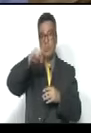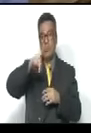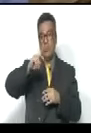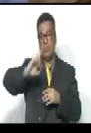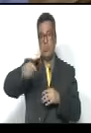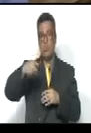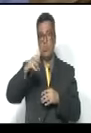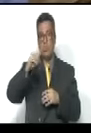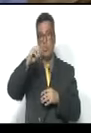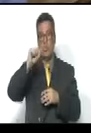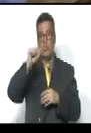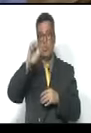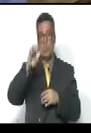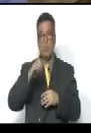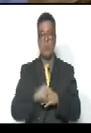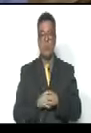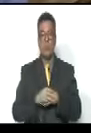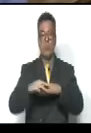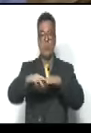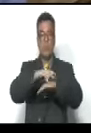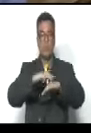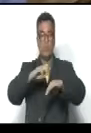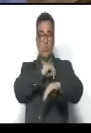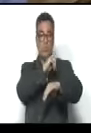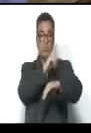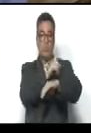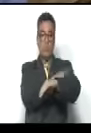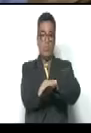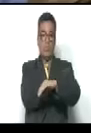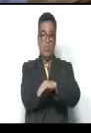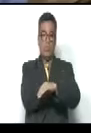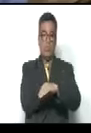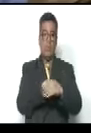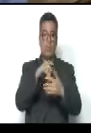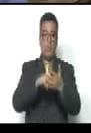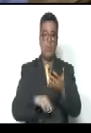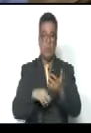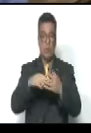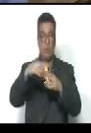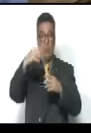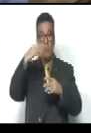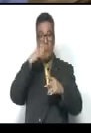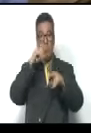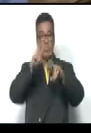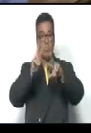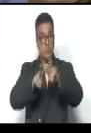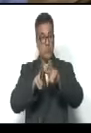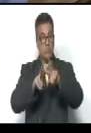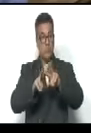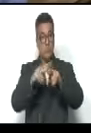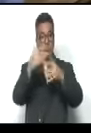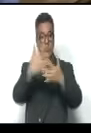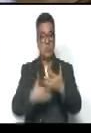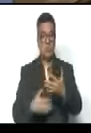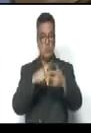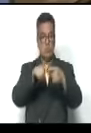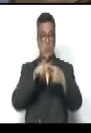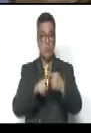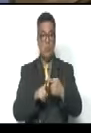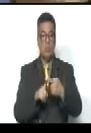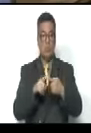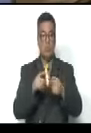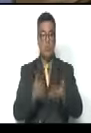Moisés Villarruel Arismendi, ministro del Poder Popular para Hábitat y Vivienda, mediante la cual remite consideraciones